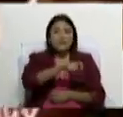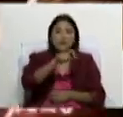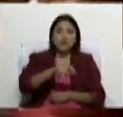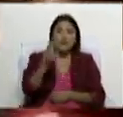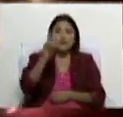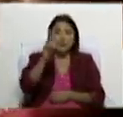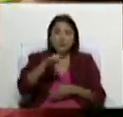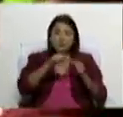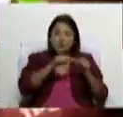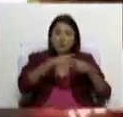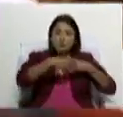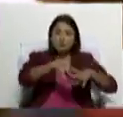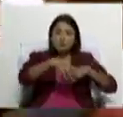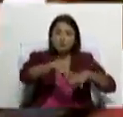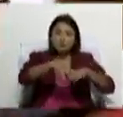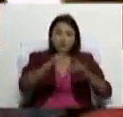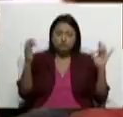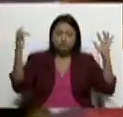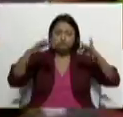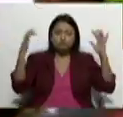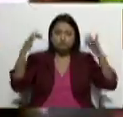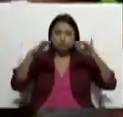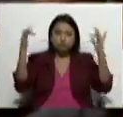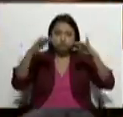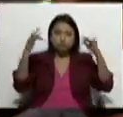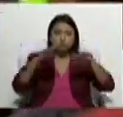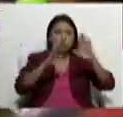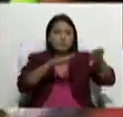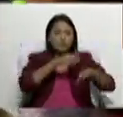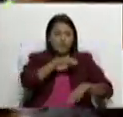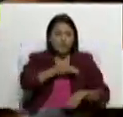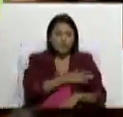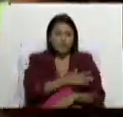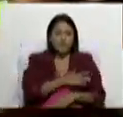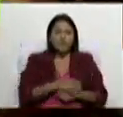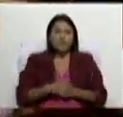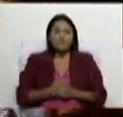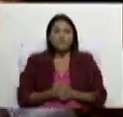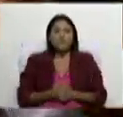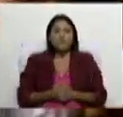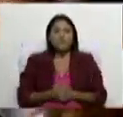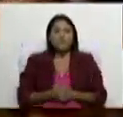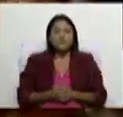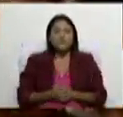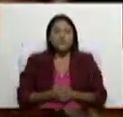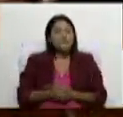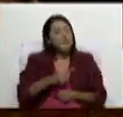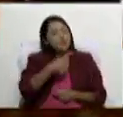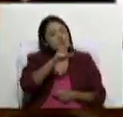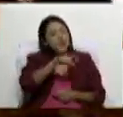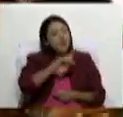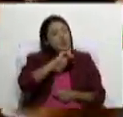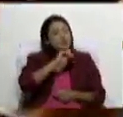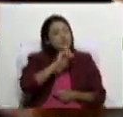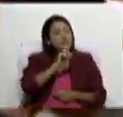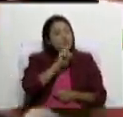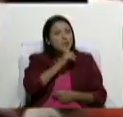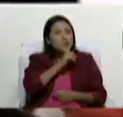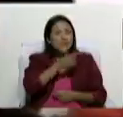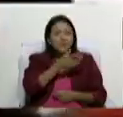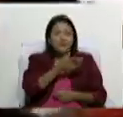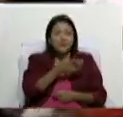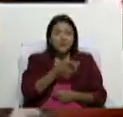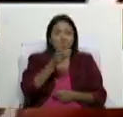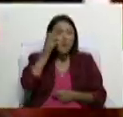Continúan aproximándose más personas a este lugar para respaldar la causa palestina. Por favor, me gustaría que me indicaras tu nombre y tu apellido y